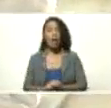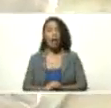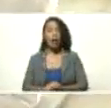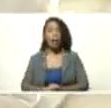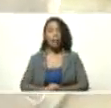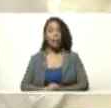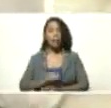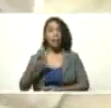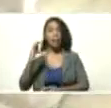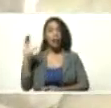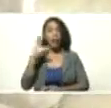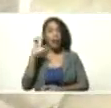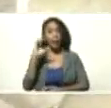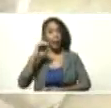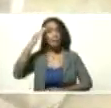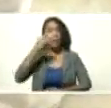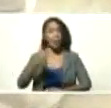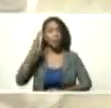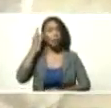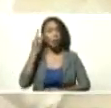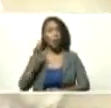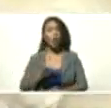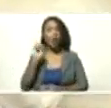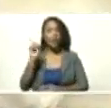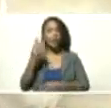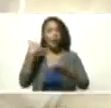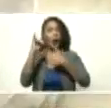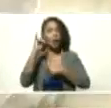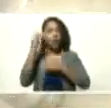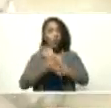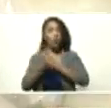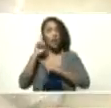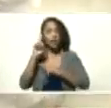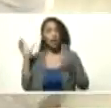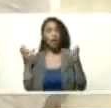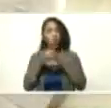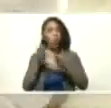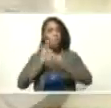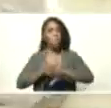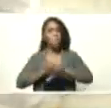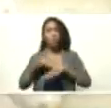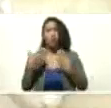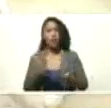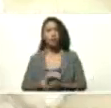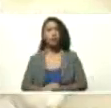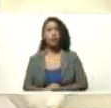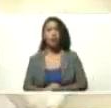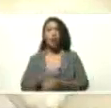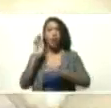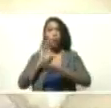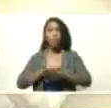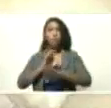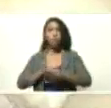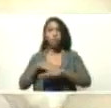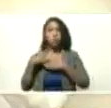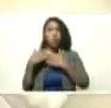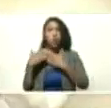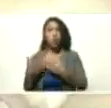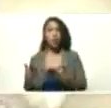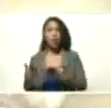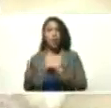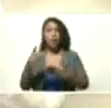Meléndez vienen muy a tono con esta reunión. ¿Por qué? ¿Por qué? Porque